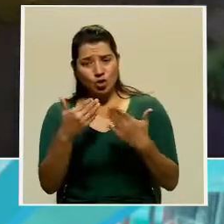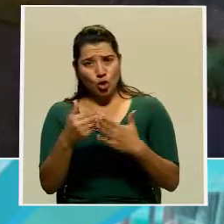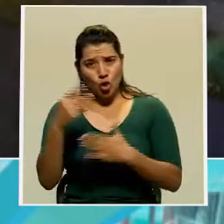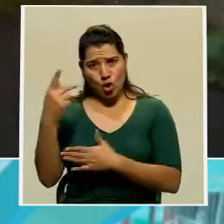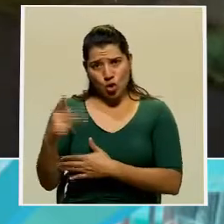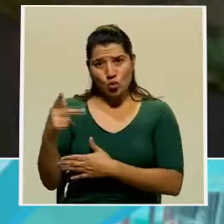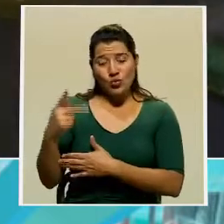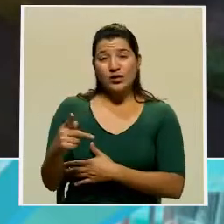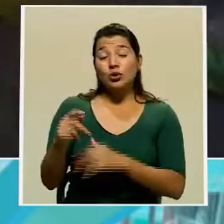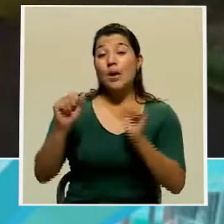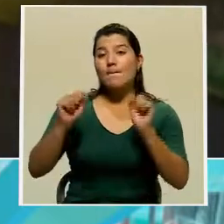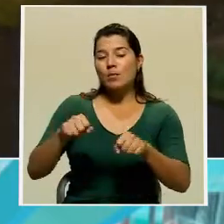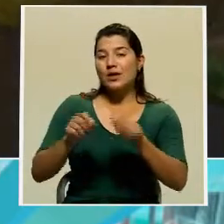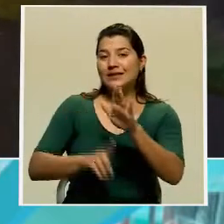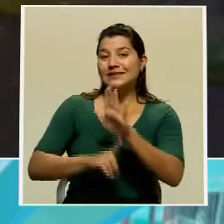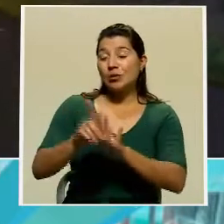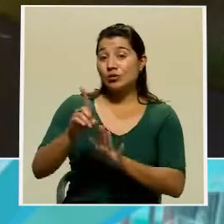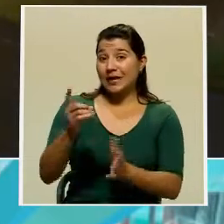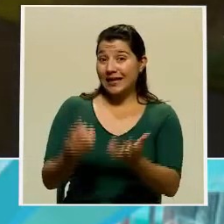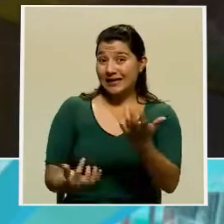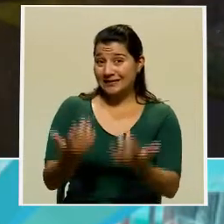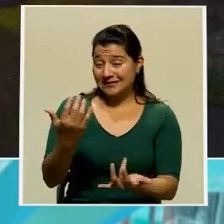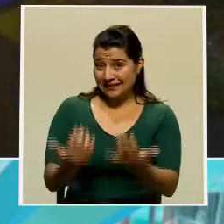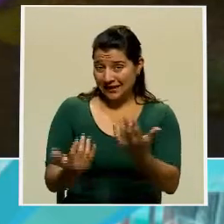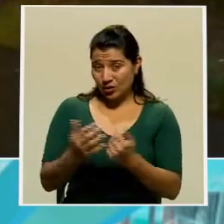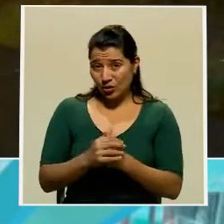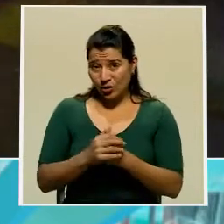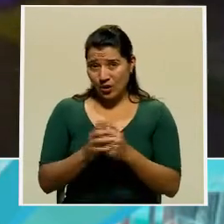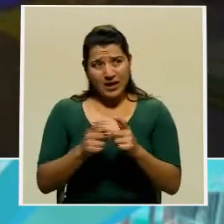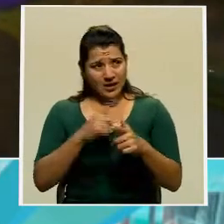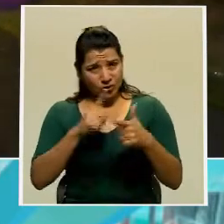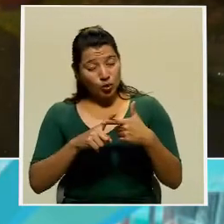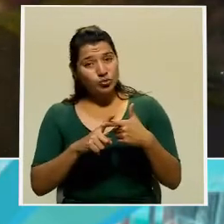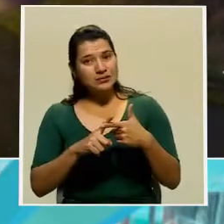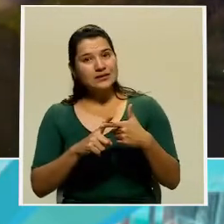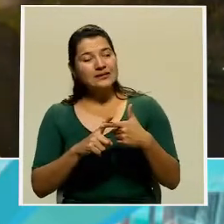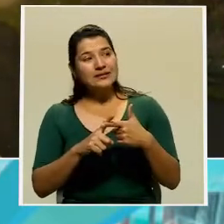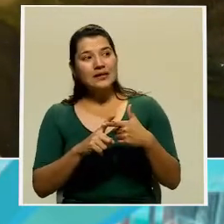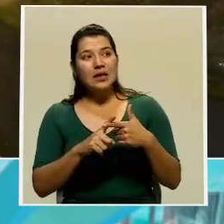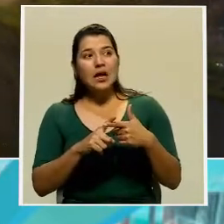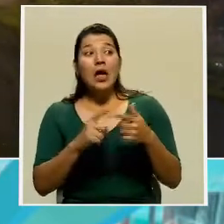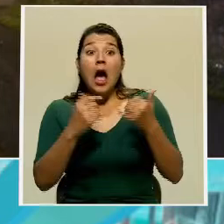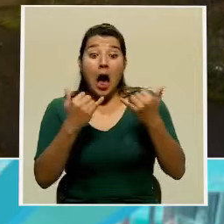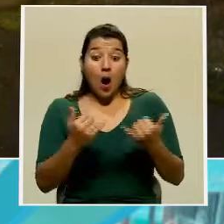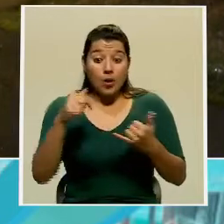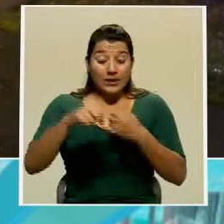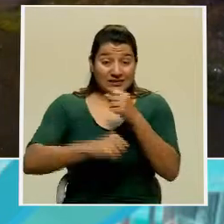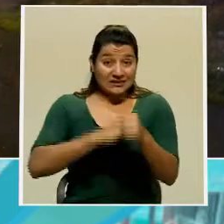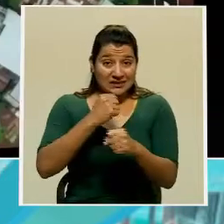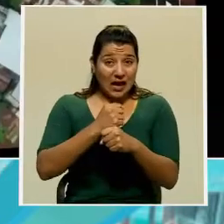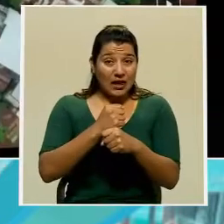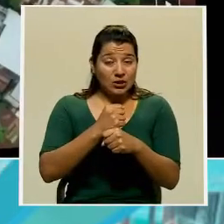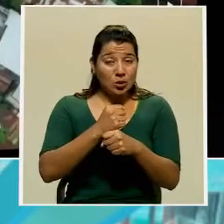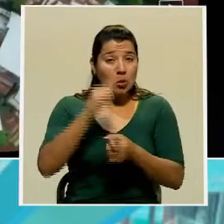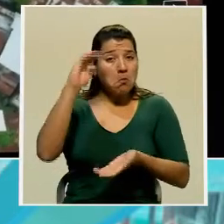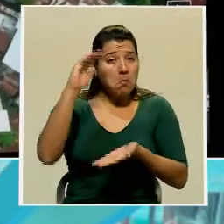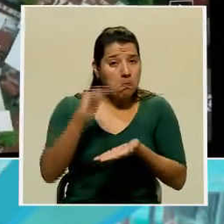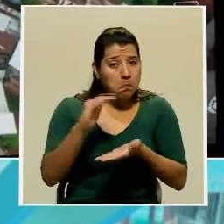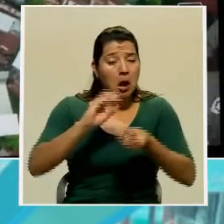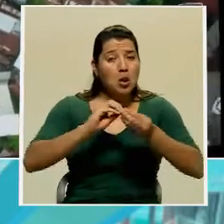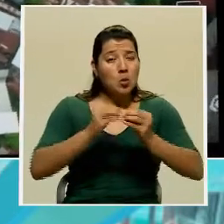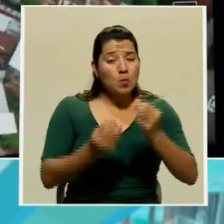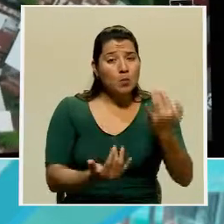generan estos incendios. Disminuye la cantidad de incendios, pero es importante hacer el llamado a mantener todas esas formas